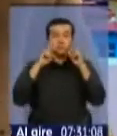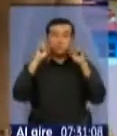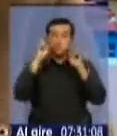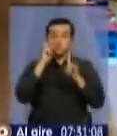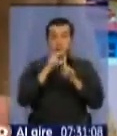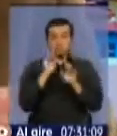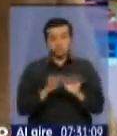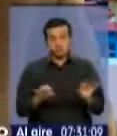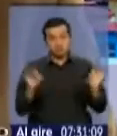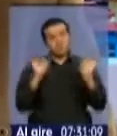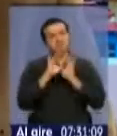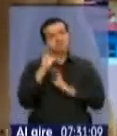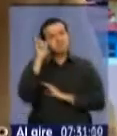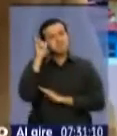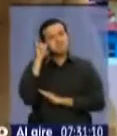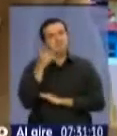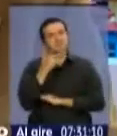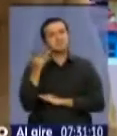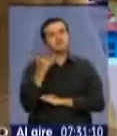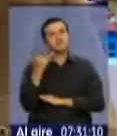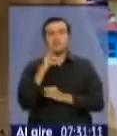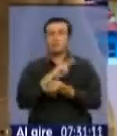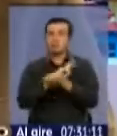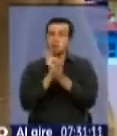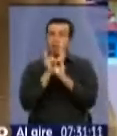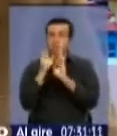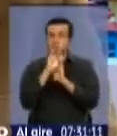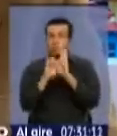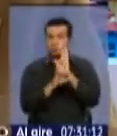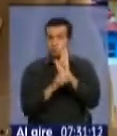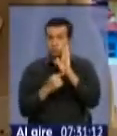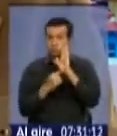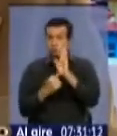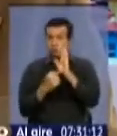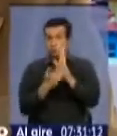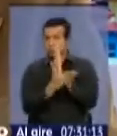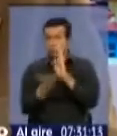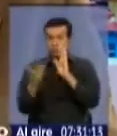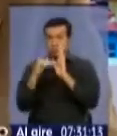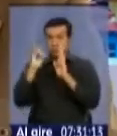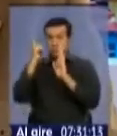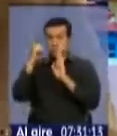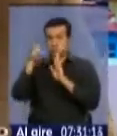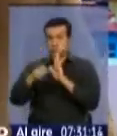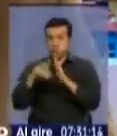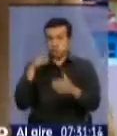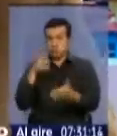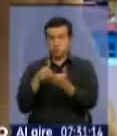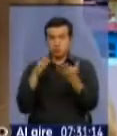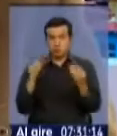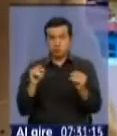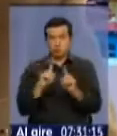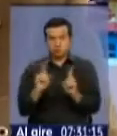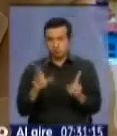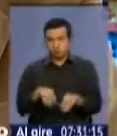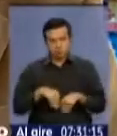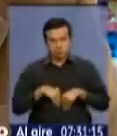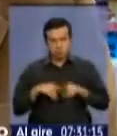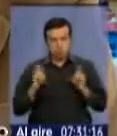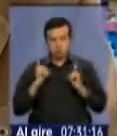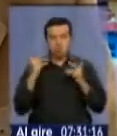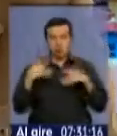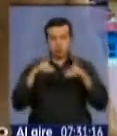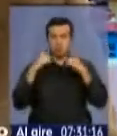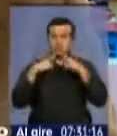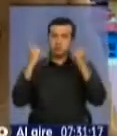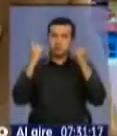punto importante. Nosotros creemos que cuando, si viene una reforma constitucional que es dedicada a una persona, nosotros no vamos a seguir eso. Hay un